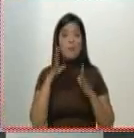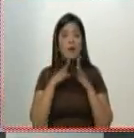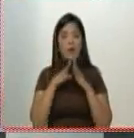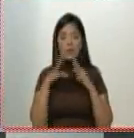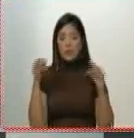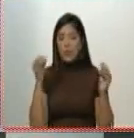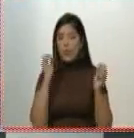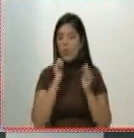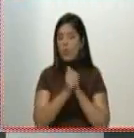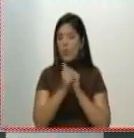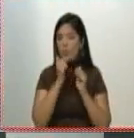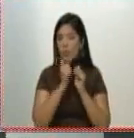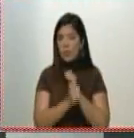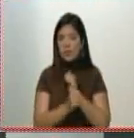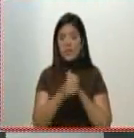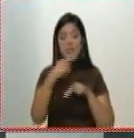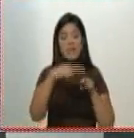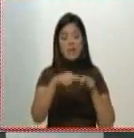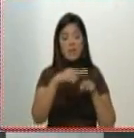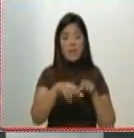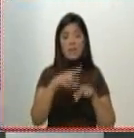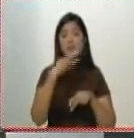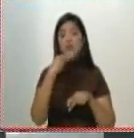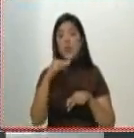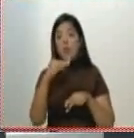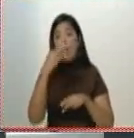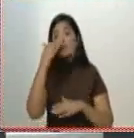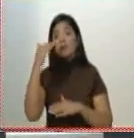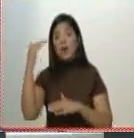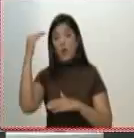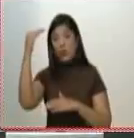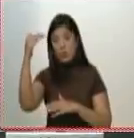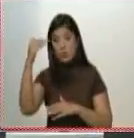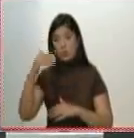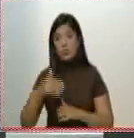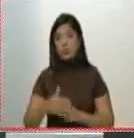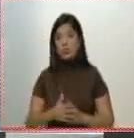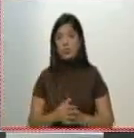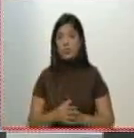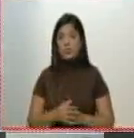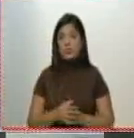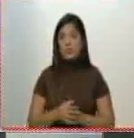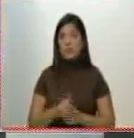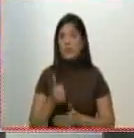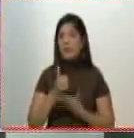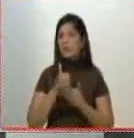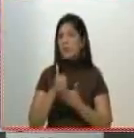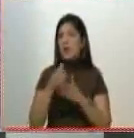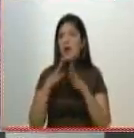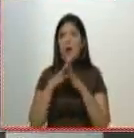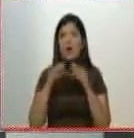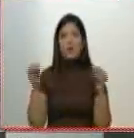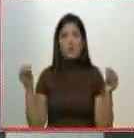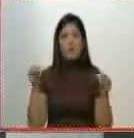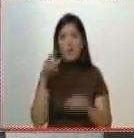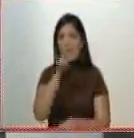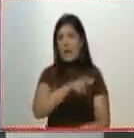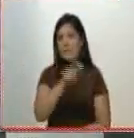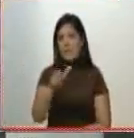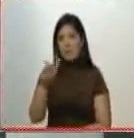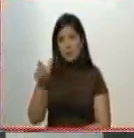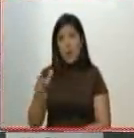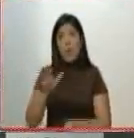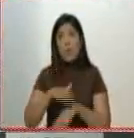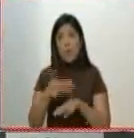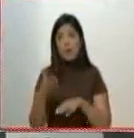selección nacional de las categorías infantil, juvenil y adulto. Esto va a beneficiar muchísimo a todos nuestros atletas, ya que cuentan con